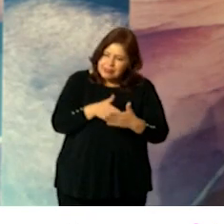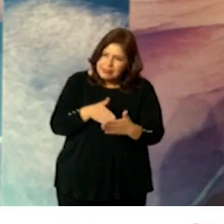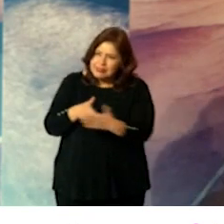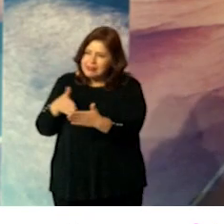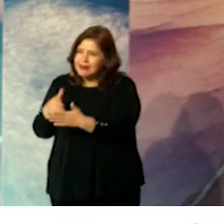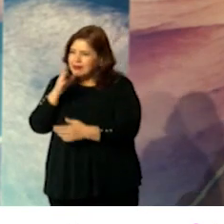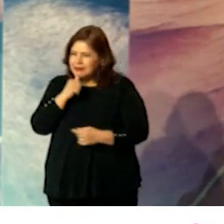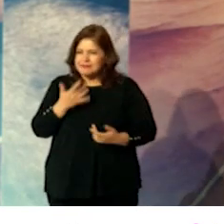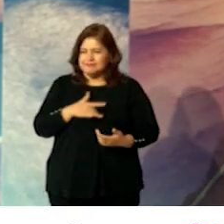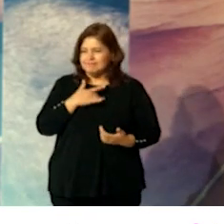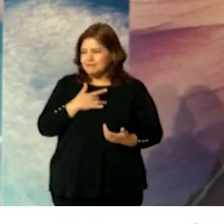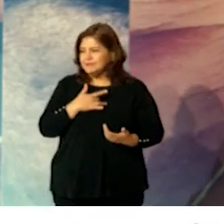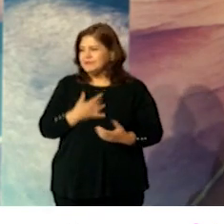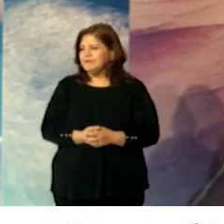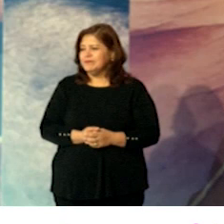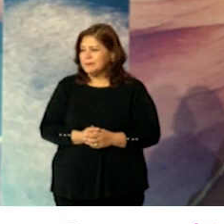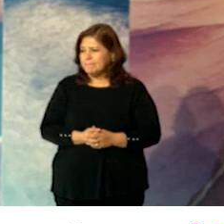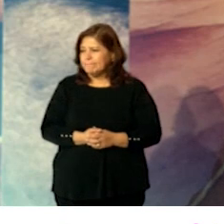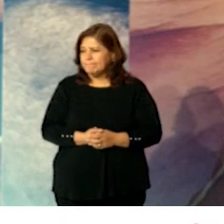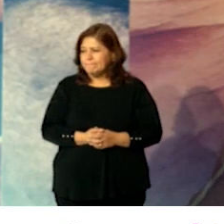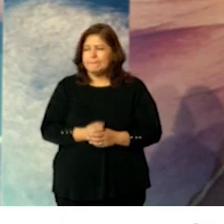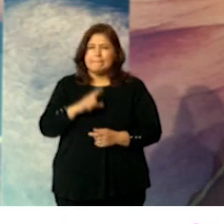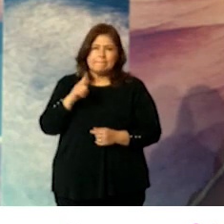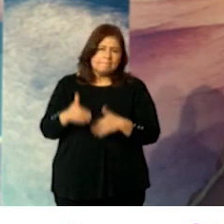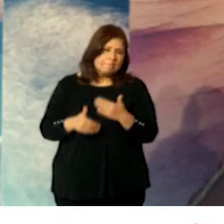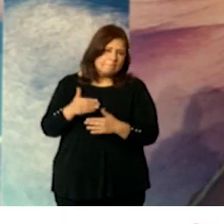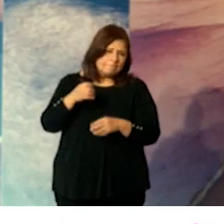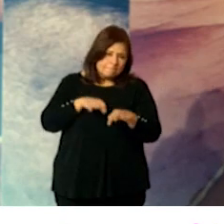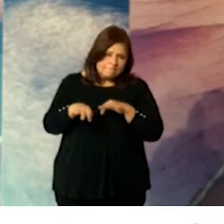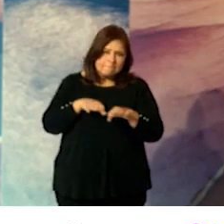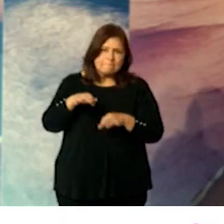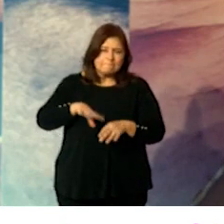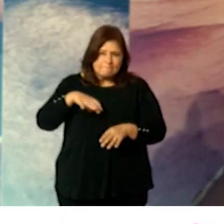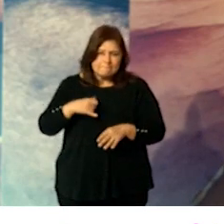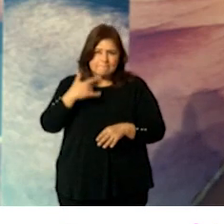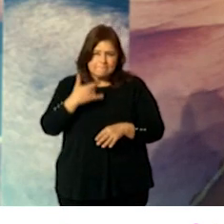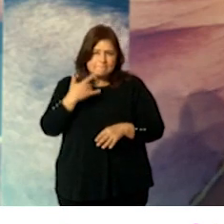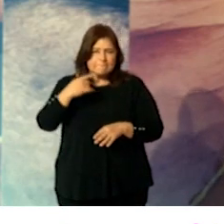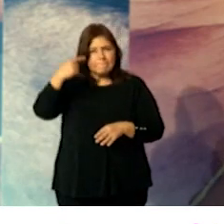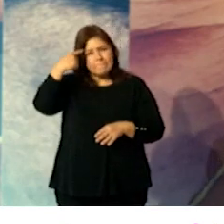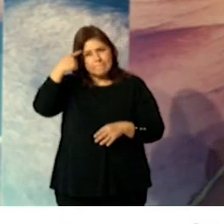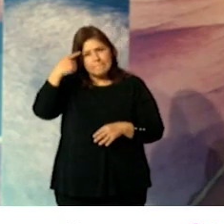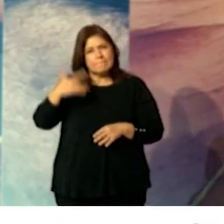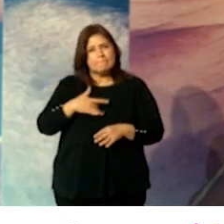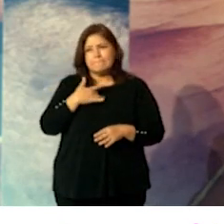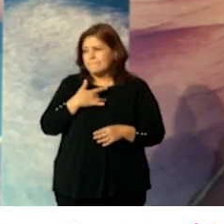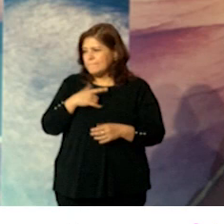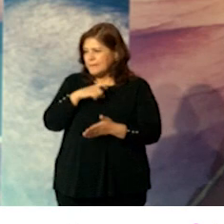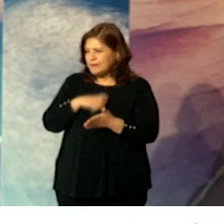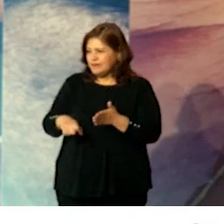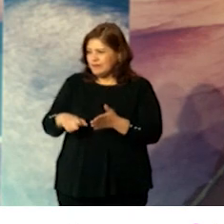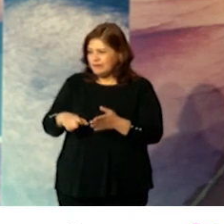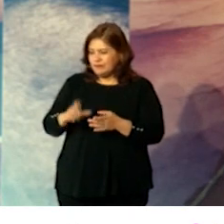¿no? Y después de mucho trabajo, mucho esfuerzo, mis padres lograron comprarme la bomba, que